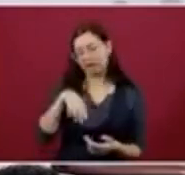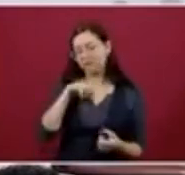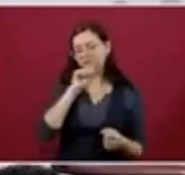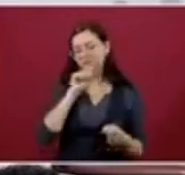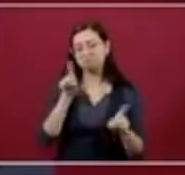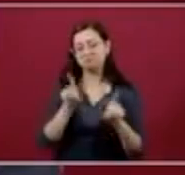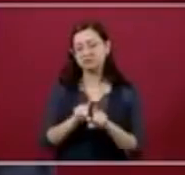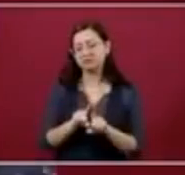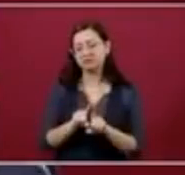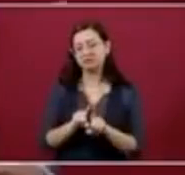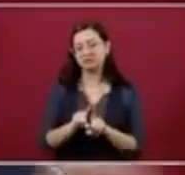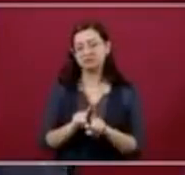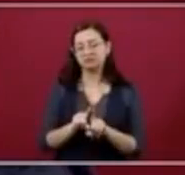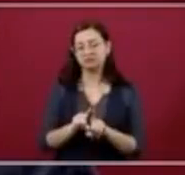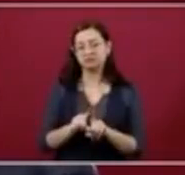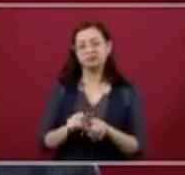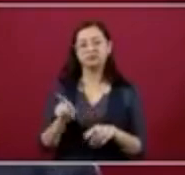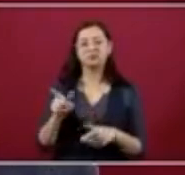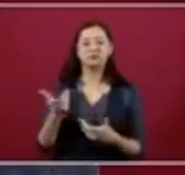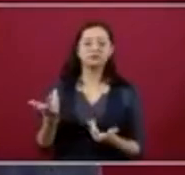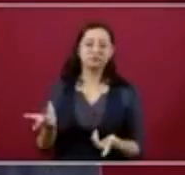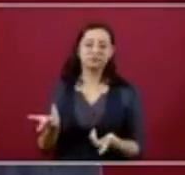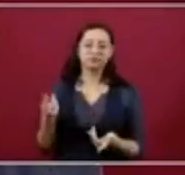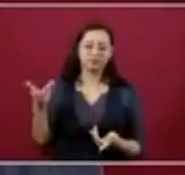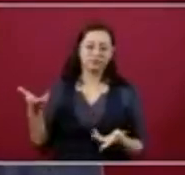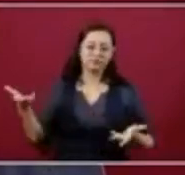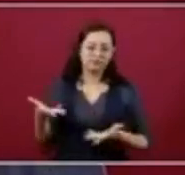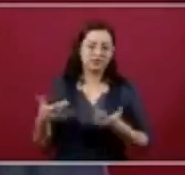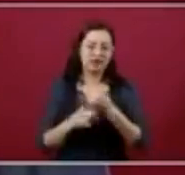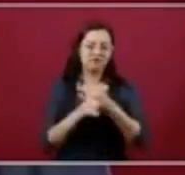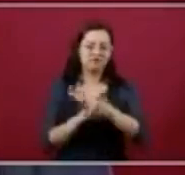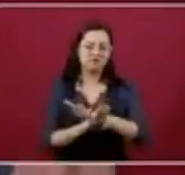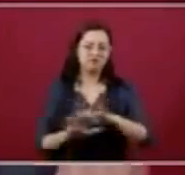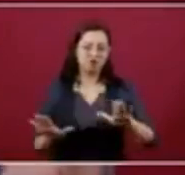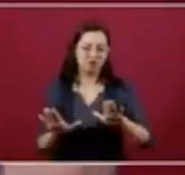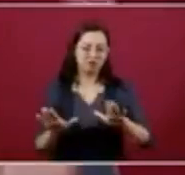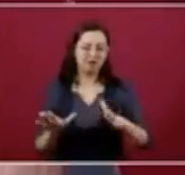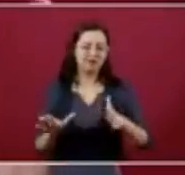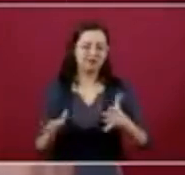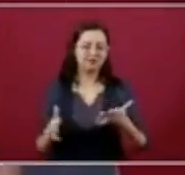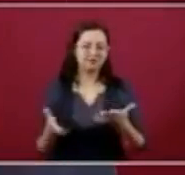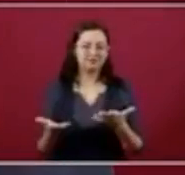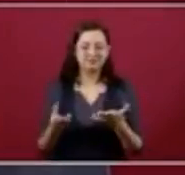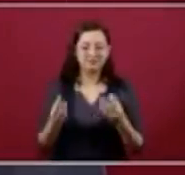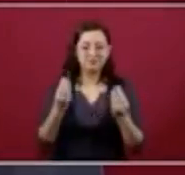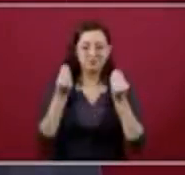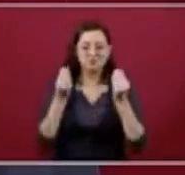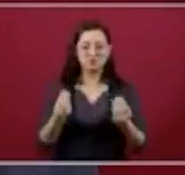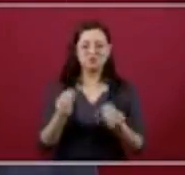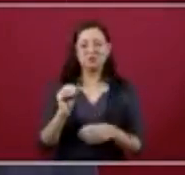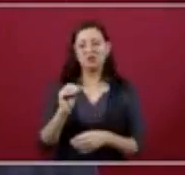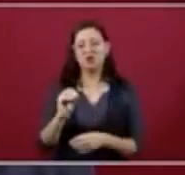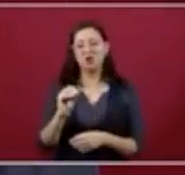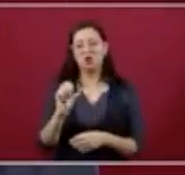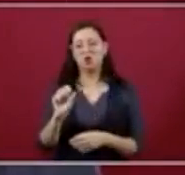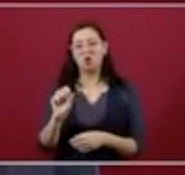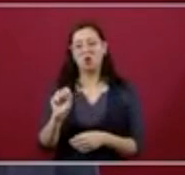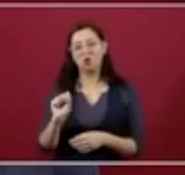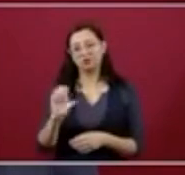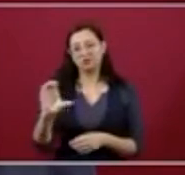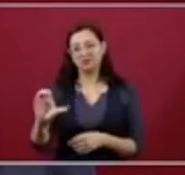incluso hasta me presentó un informe, de organizaciones que